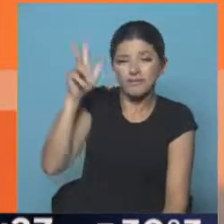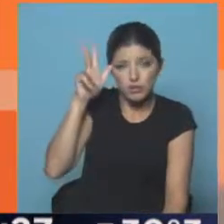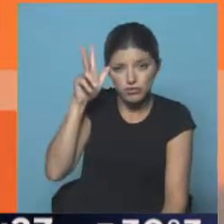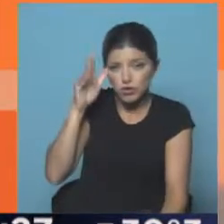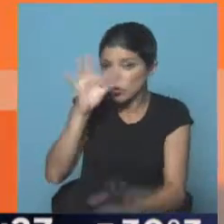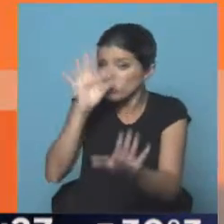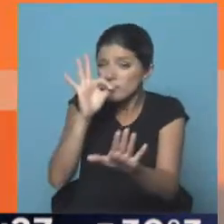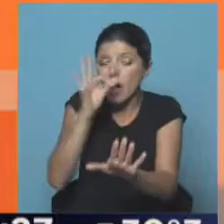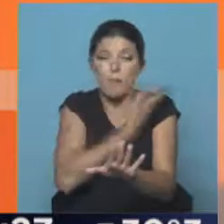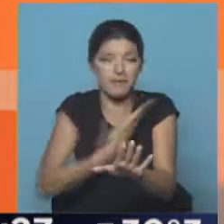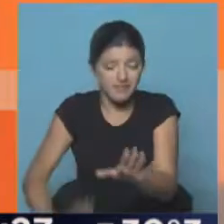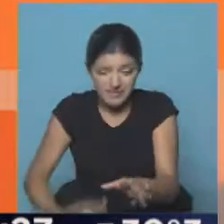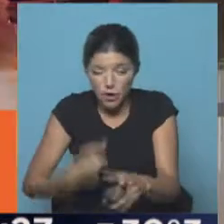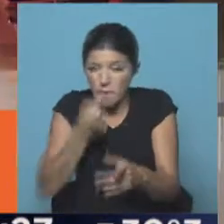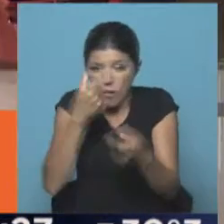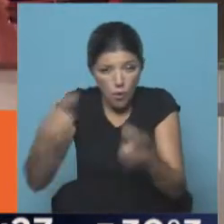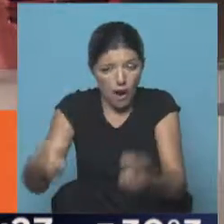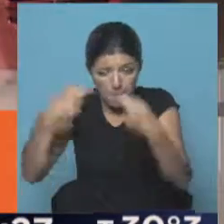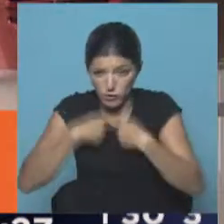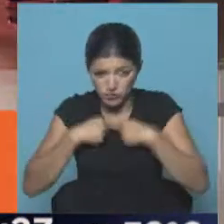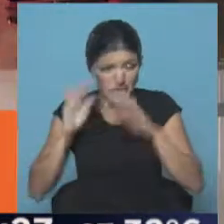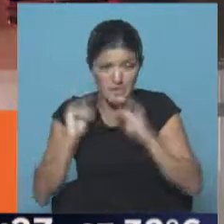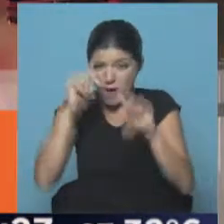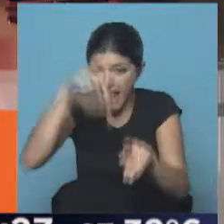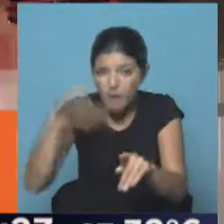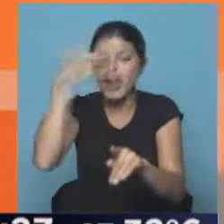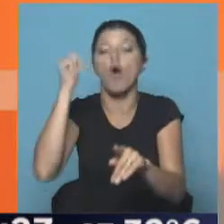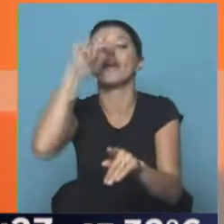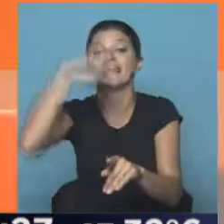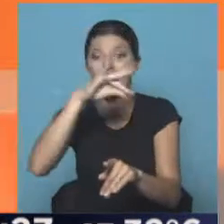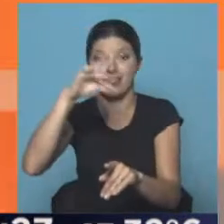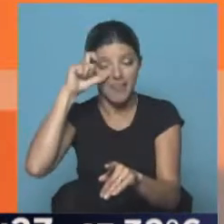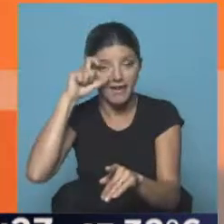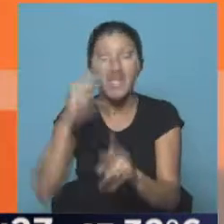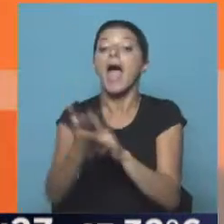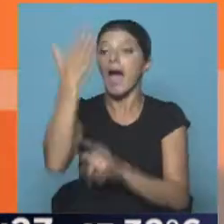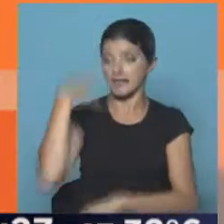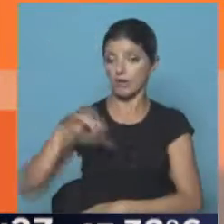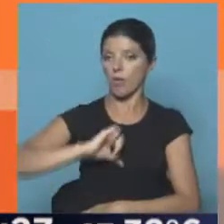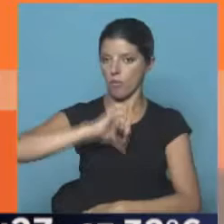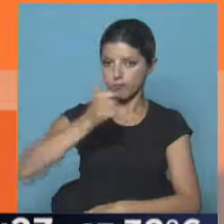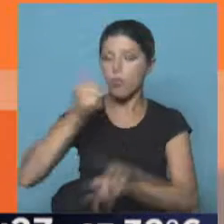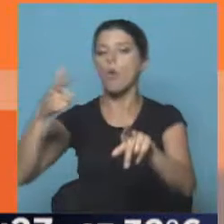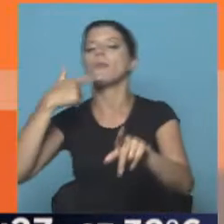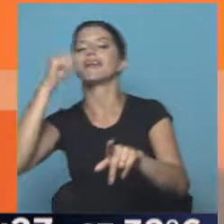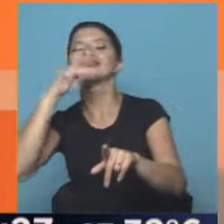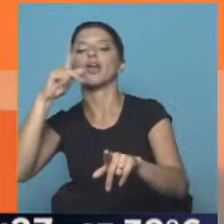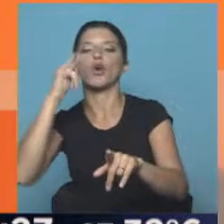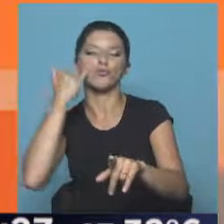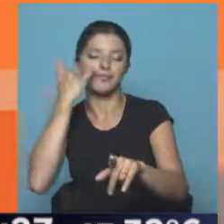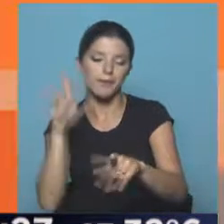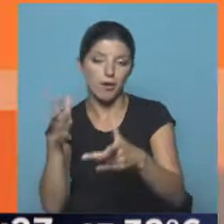impopular como François Hollande, cuando en realidad al principio, cuando le gana a Sarkozy, muy desgastado por su estilo y porque la economía tampoco iba